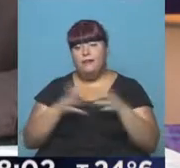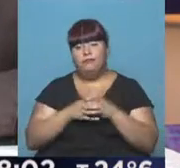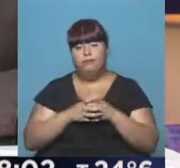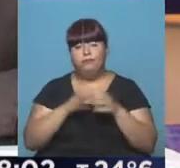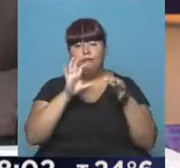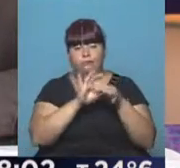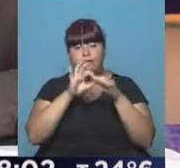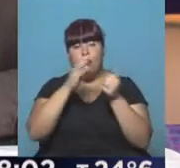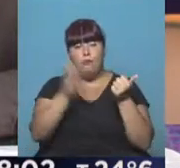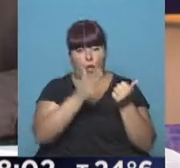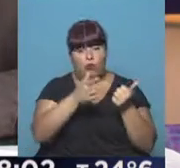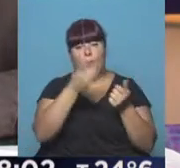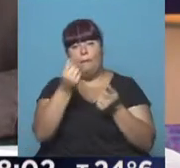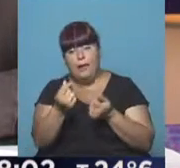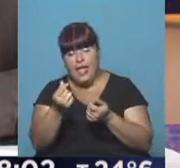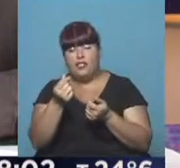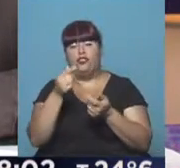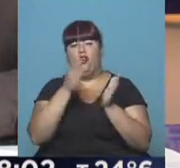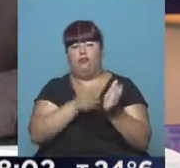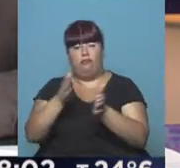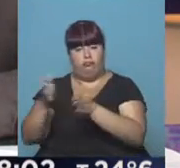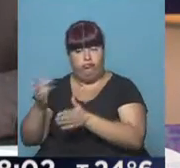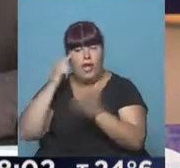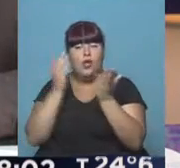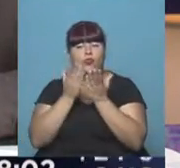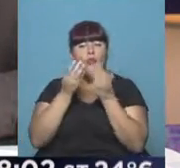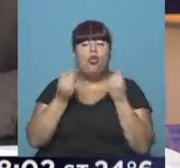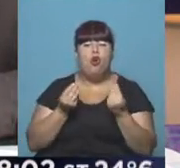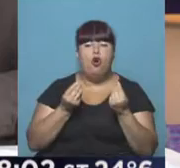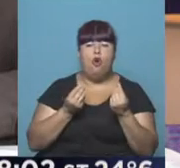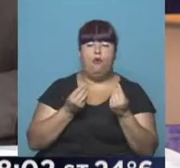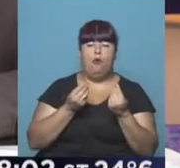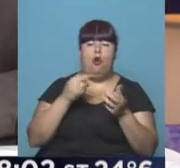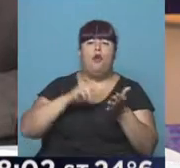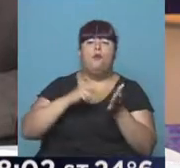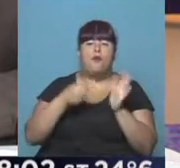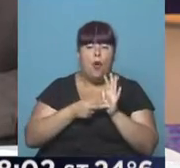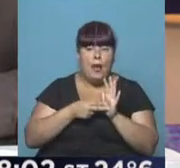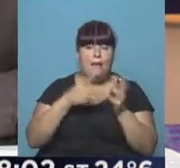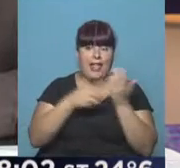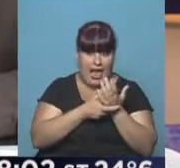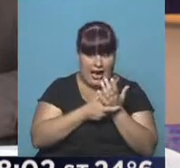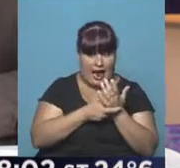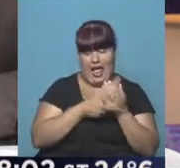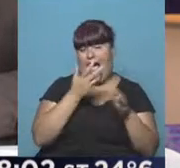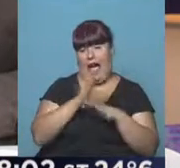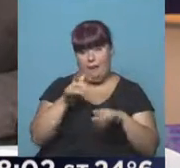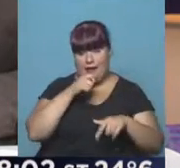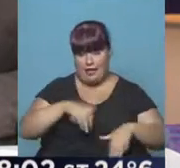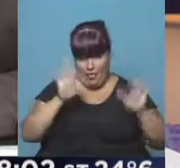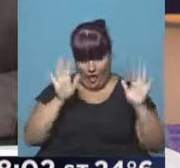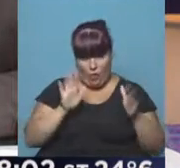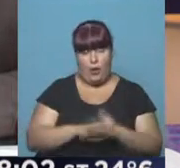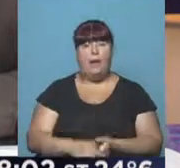cadena de producción de precios de todo analizando el problema del sector más allá de las inundaciones